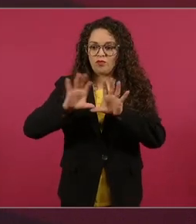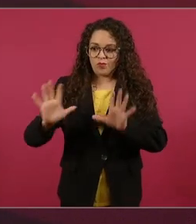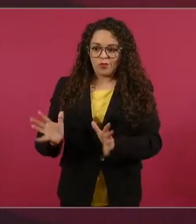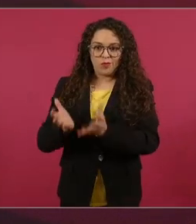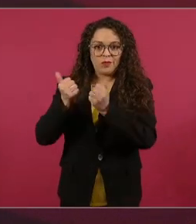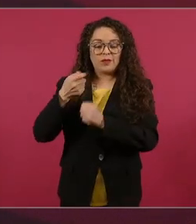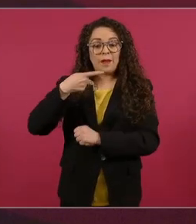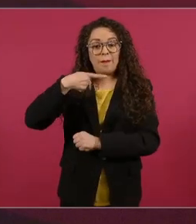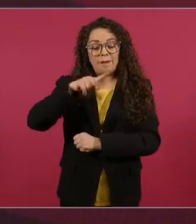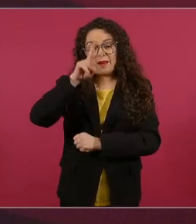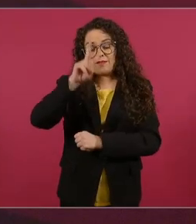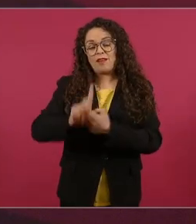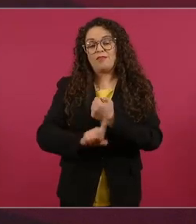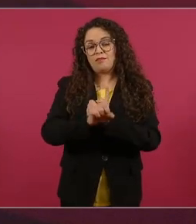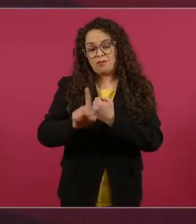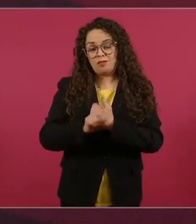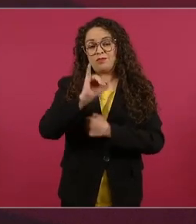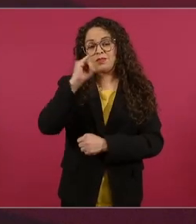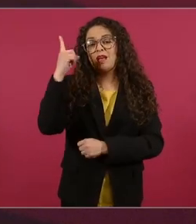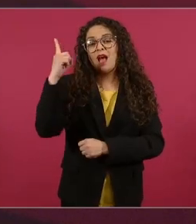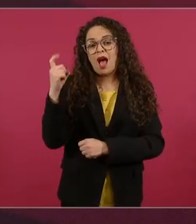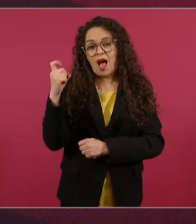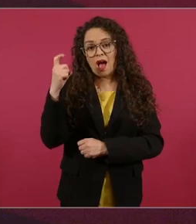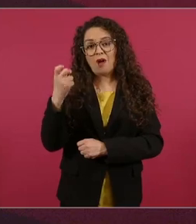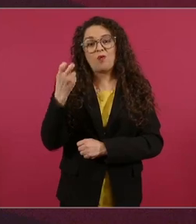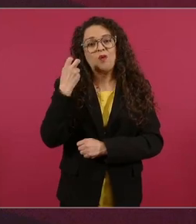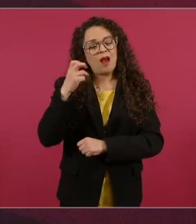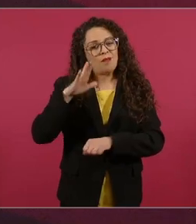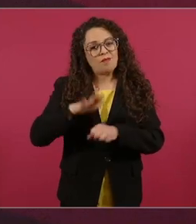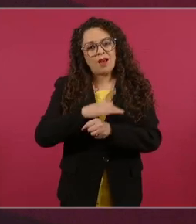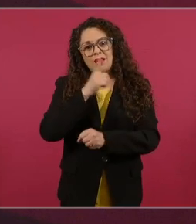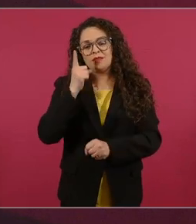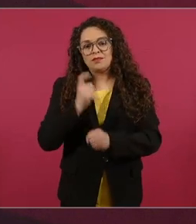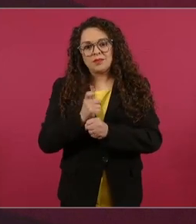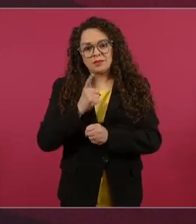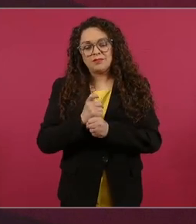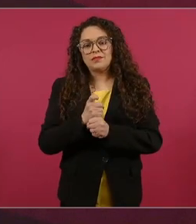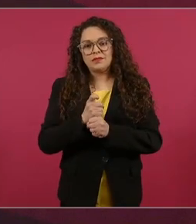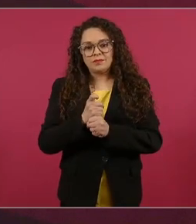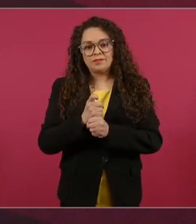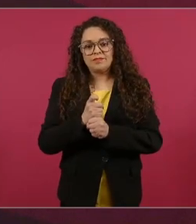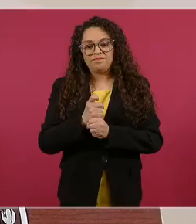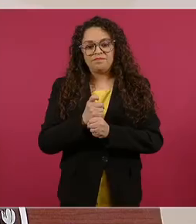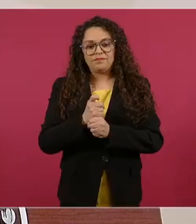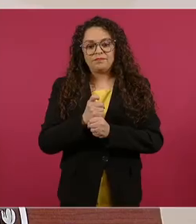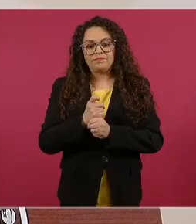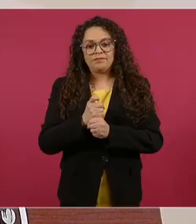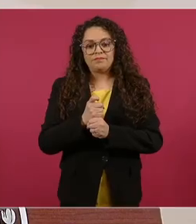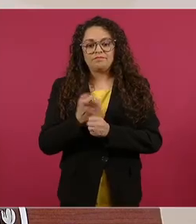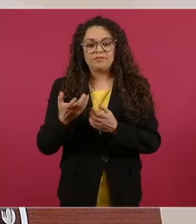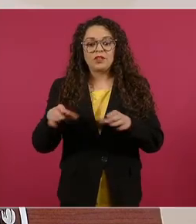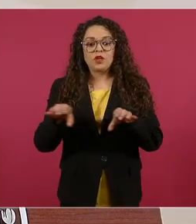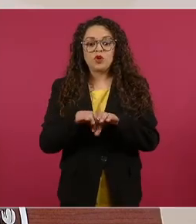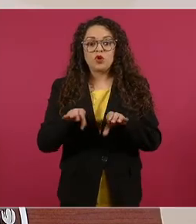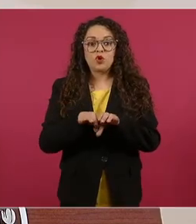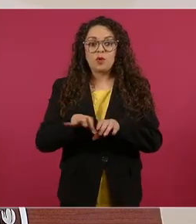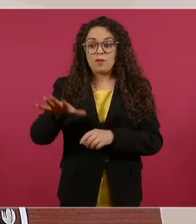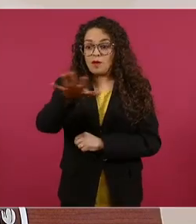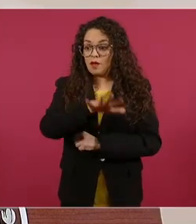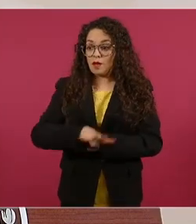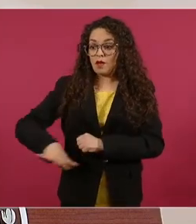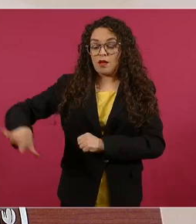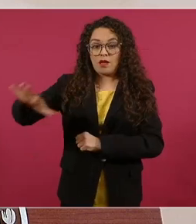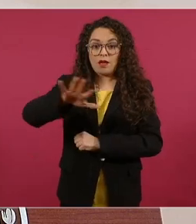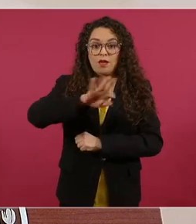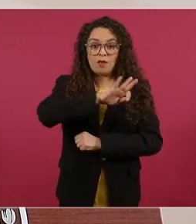tema del agua es lo que ha venido limitando, lo que no permite que, digamos, se amplíe la superficie que